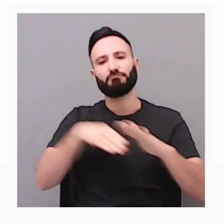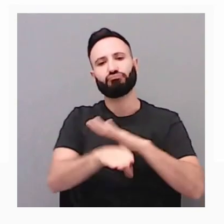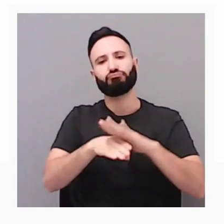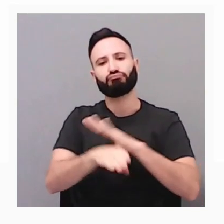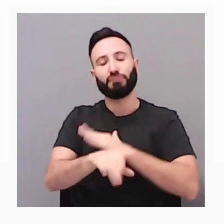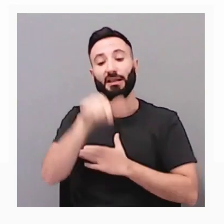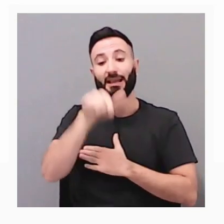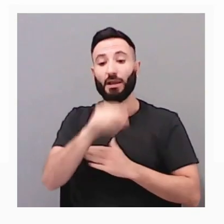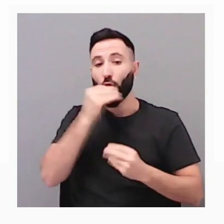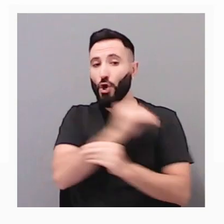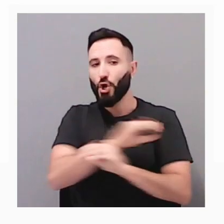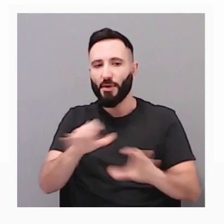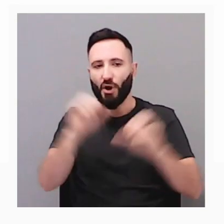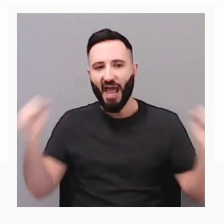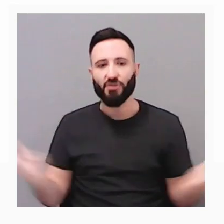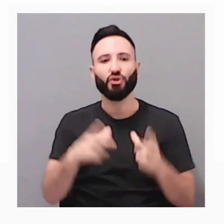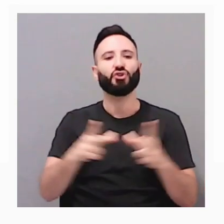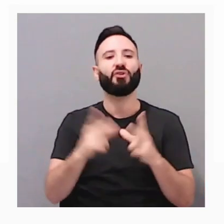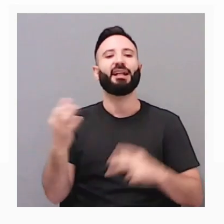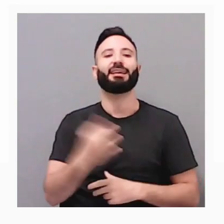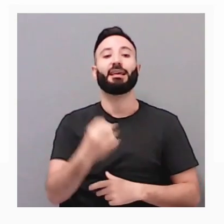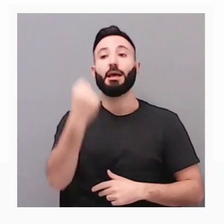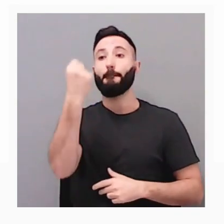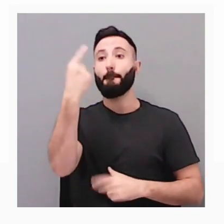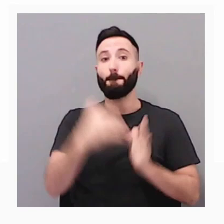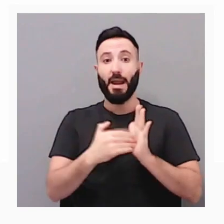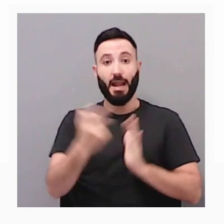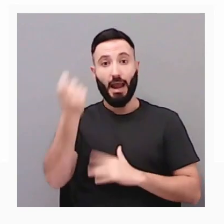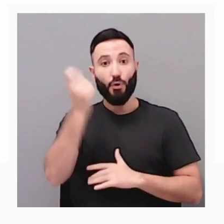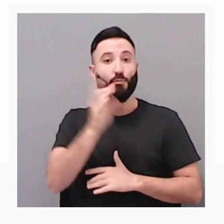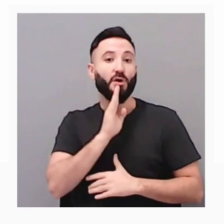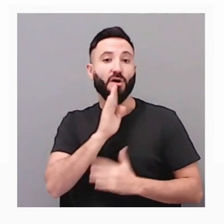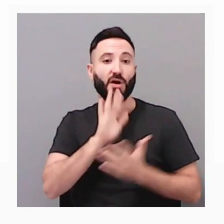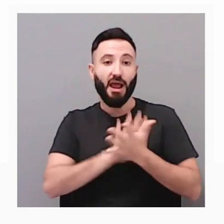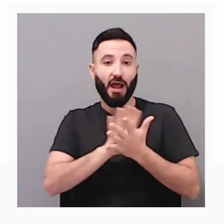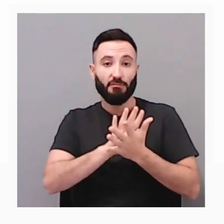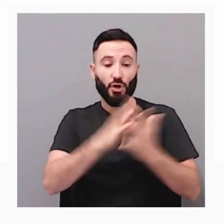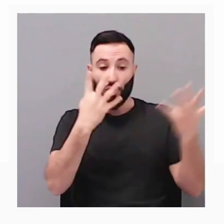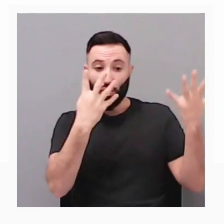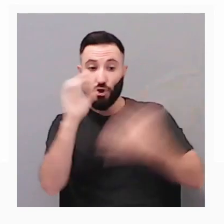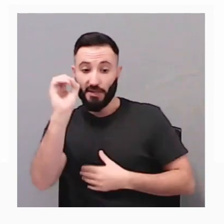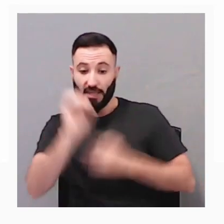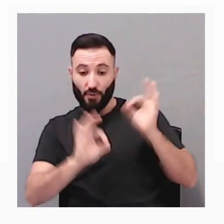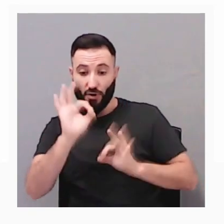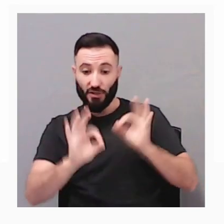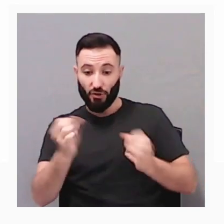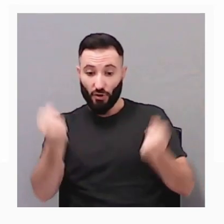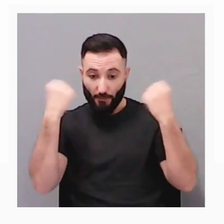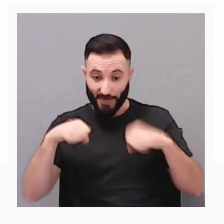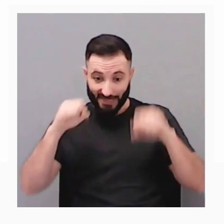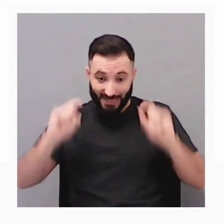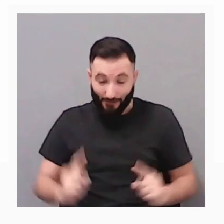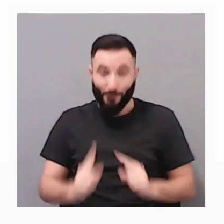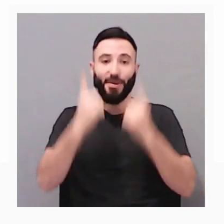aquí es que de estos 1000 alumnos, el 90% en sus primeras prácticas podrían decir que ya